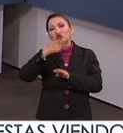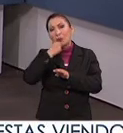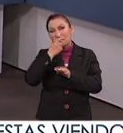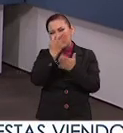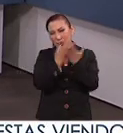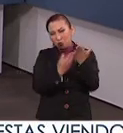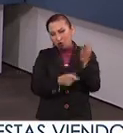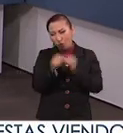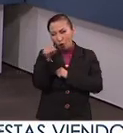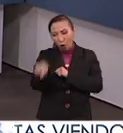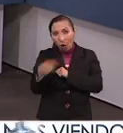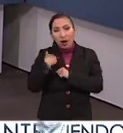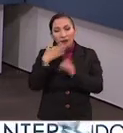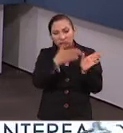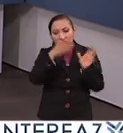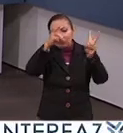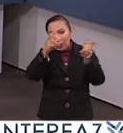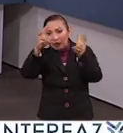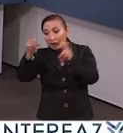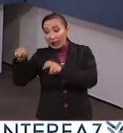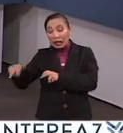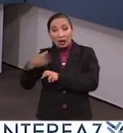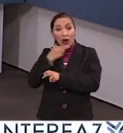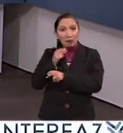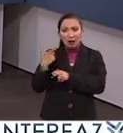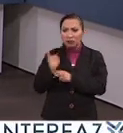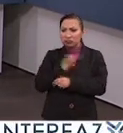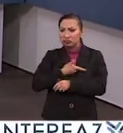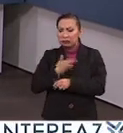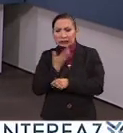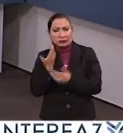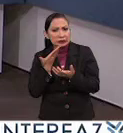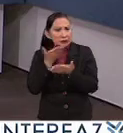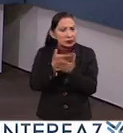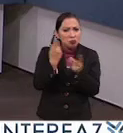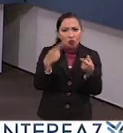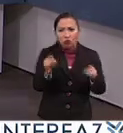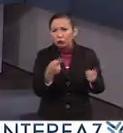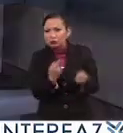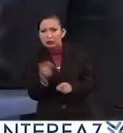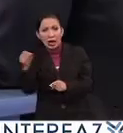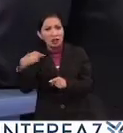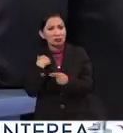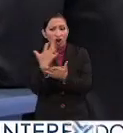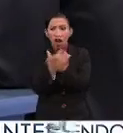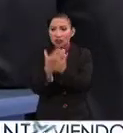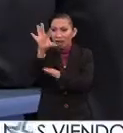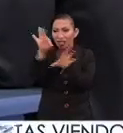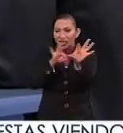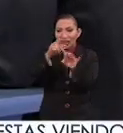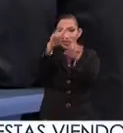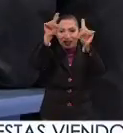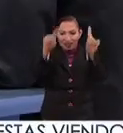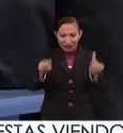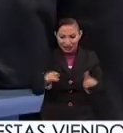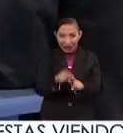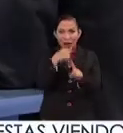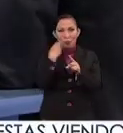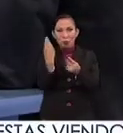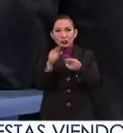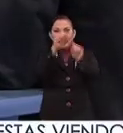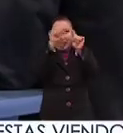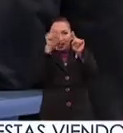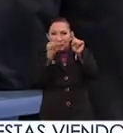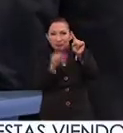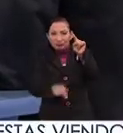temáticas. Por ejemplo, a él, hablando de que era un melómano que le encantaba la música, fue un gran coleccionista de partituras. Tuvimos una